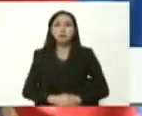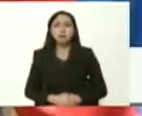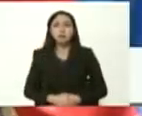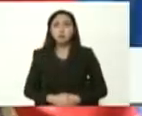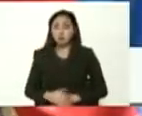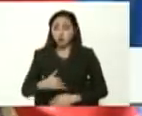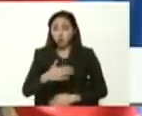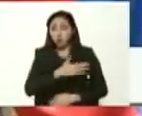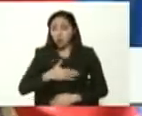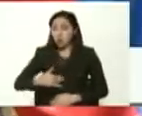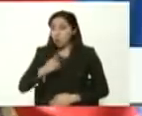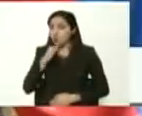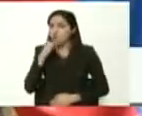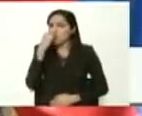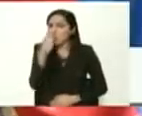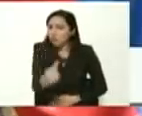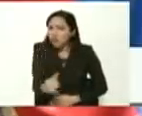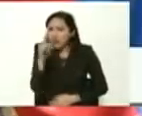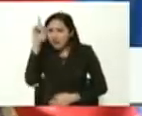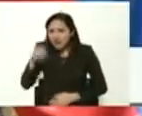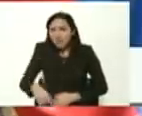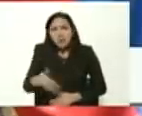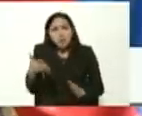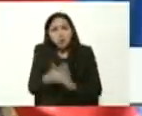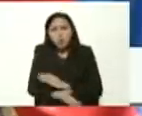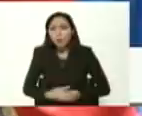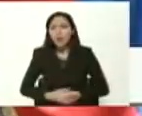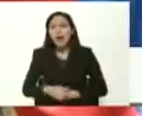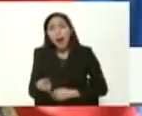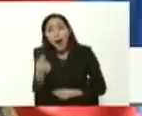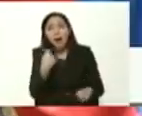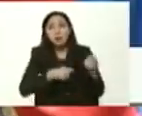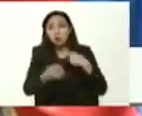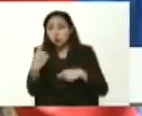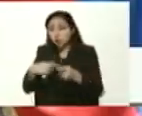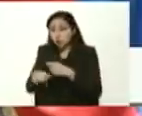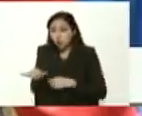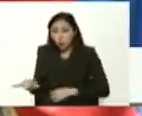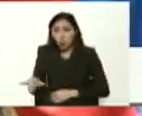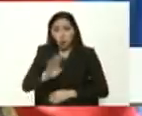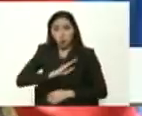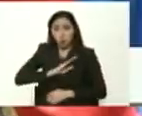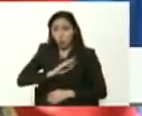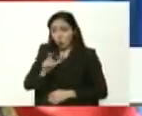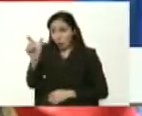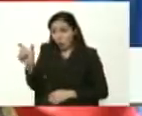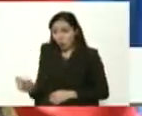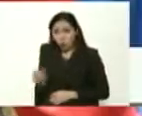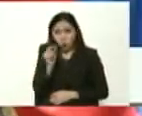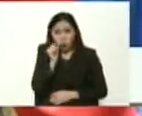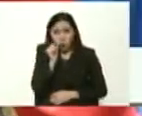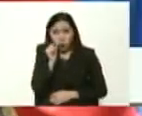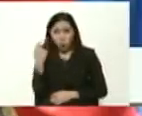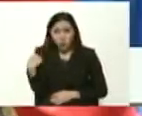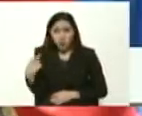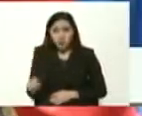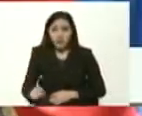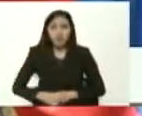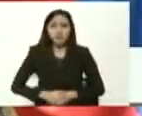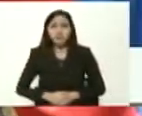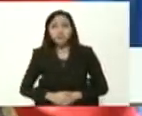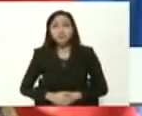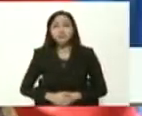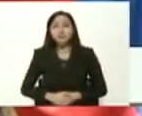Quiero destacar también que en este bodegón que este ciudadano prácticamente, con todo